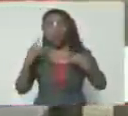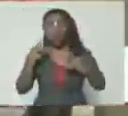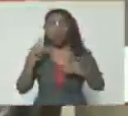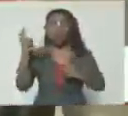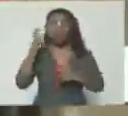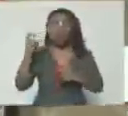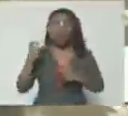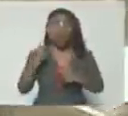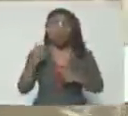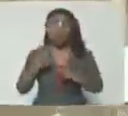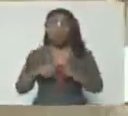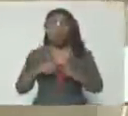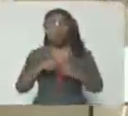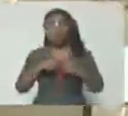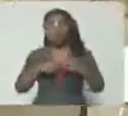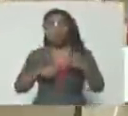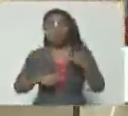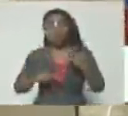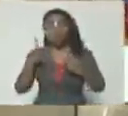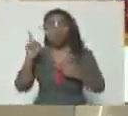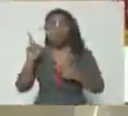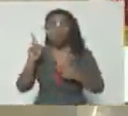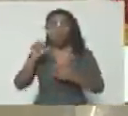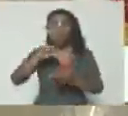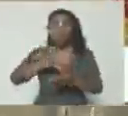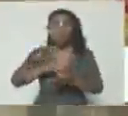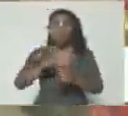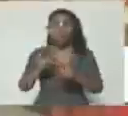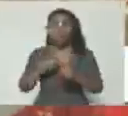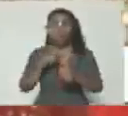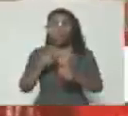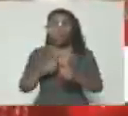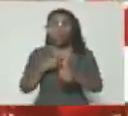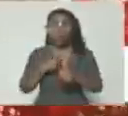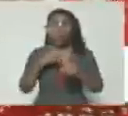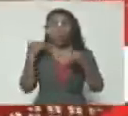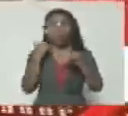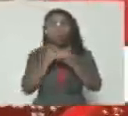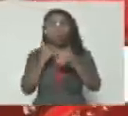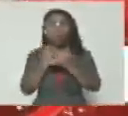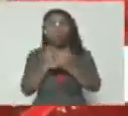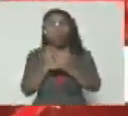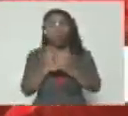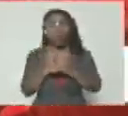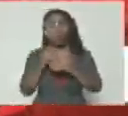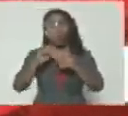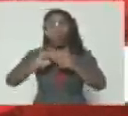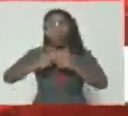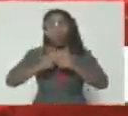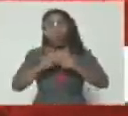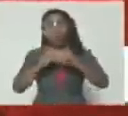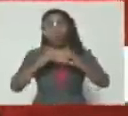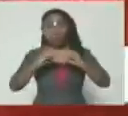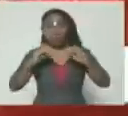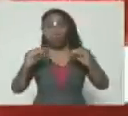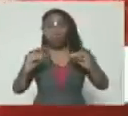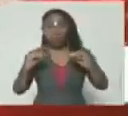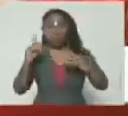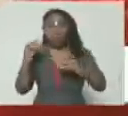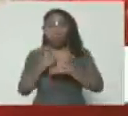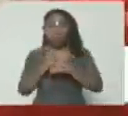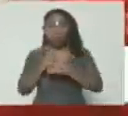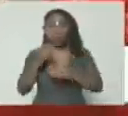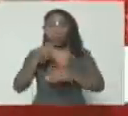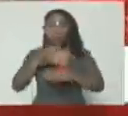que tenemos allá en la sede del CE principal, al igual que el maní y la carne porcina. Presidente, lo voy a dejar con